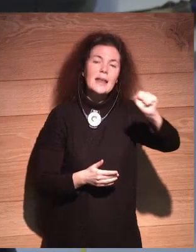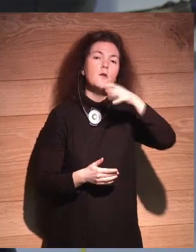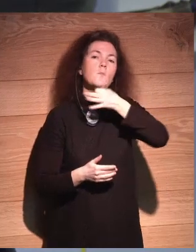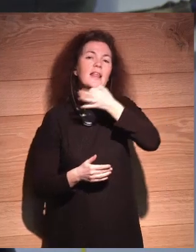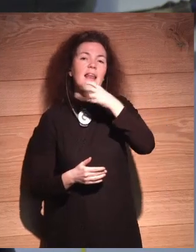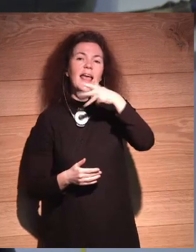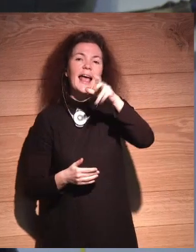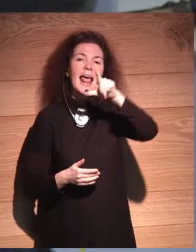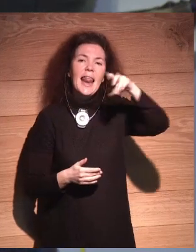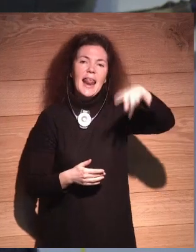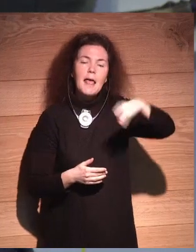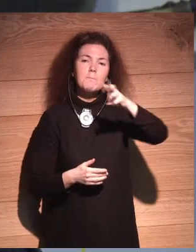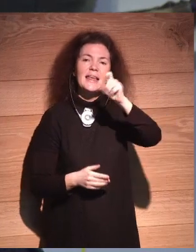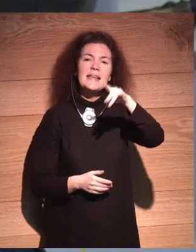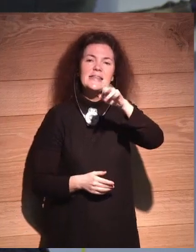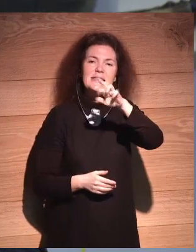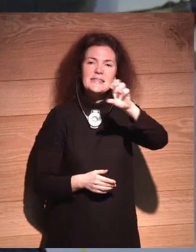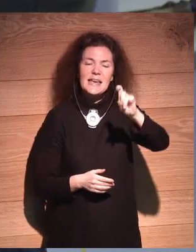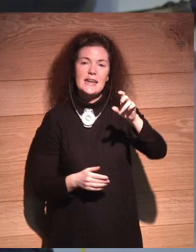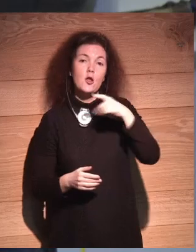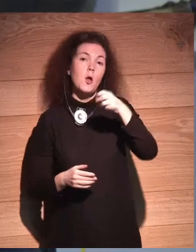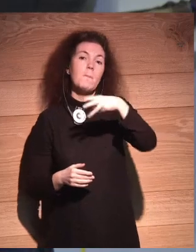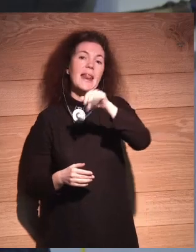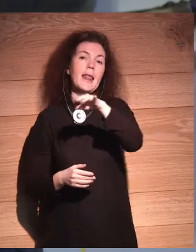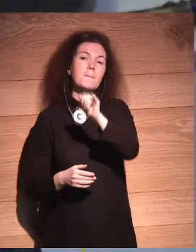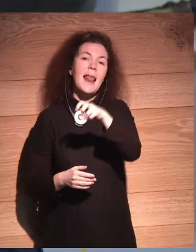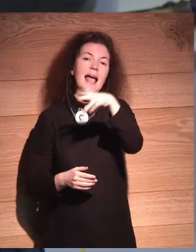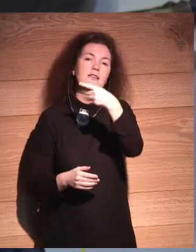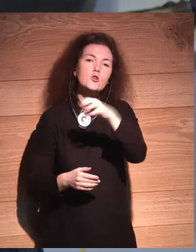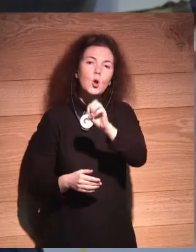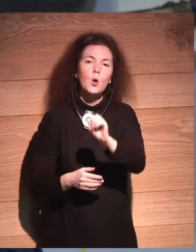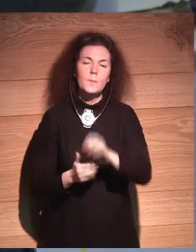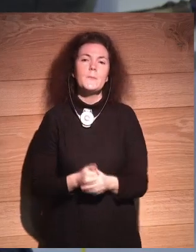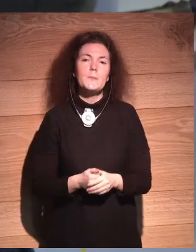a Helen Pilcher, una fantástica conversación con María Blasco, que